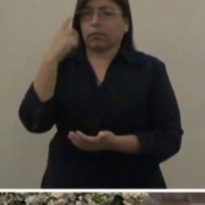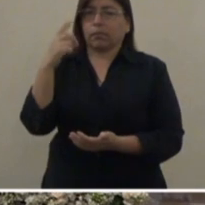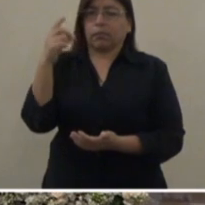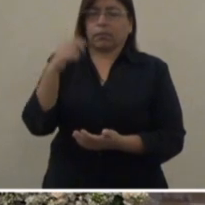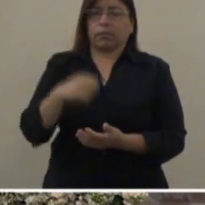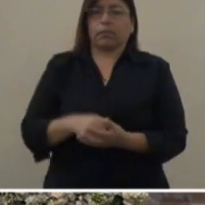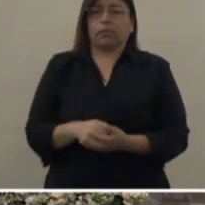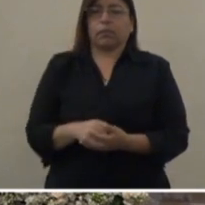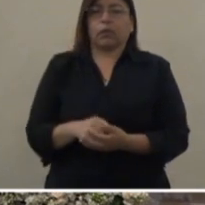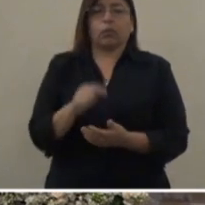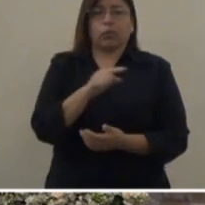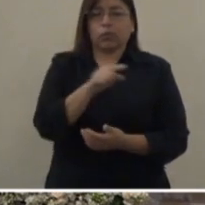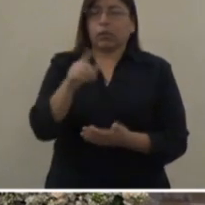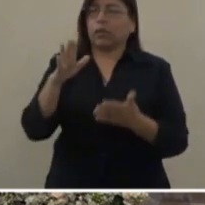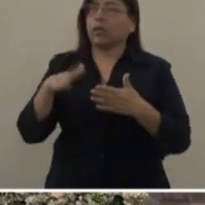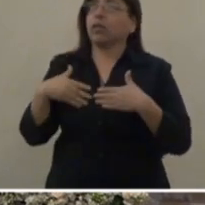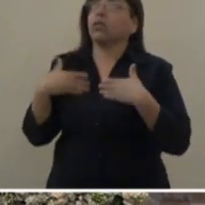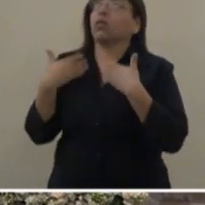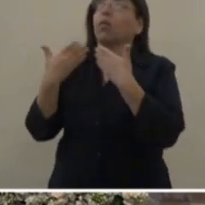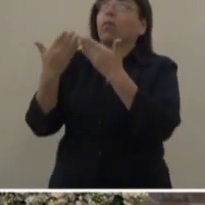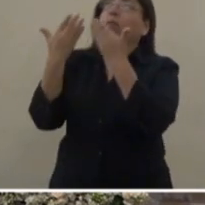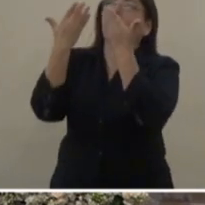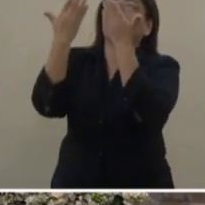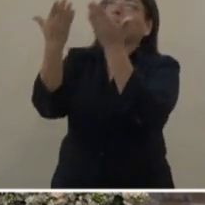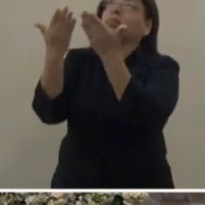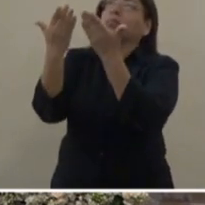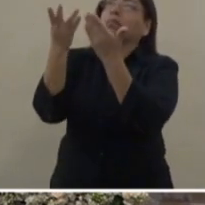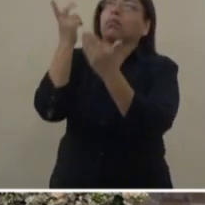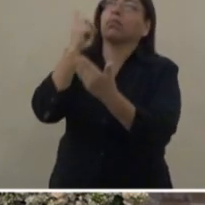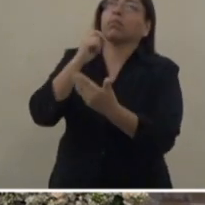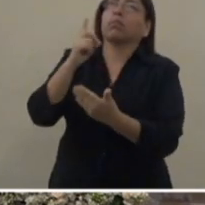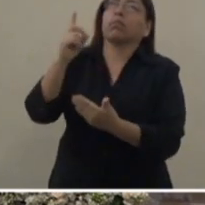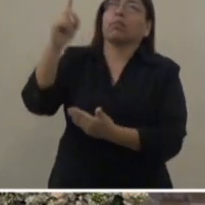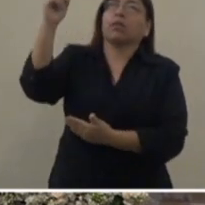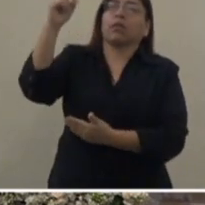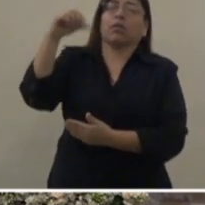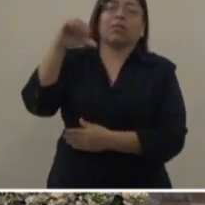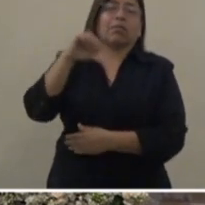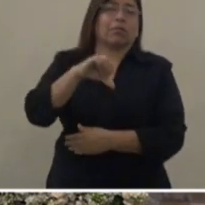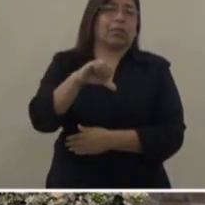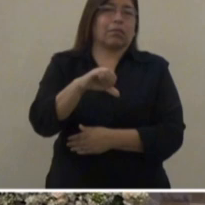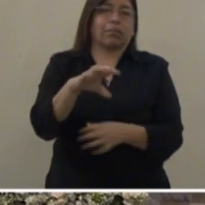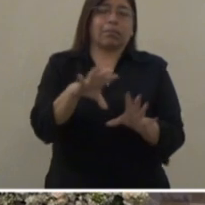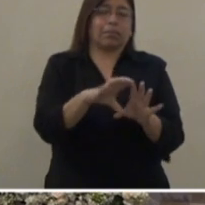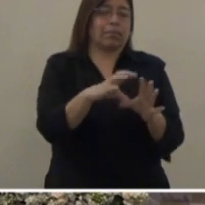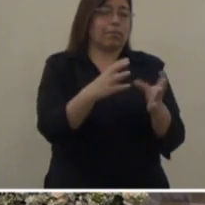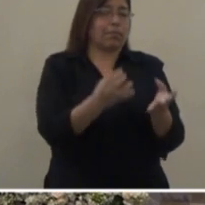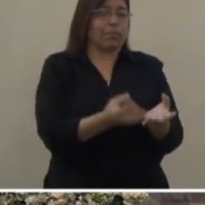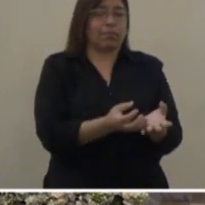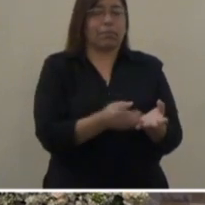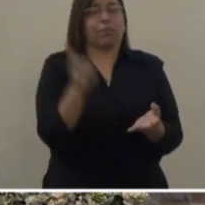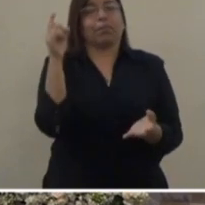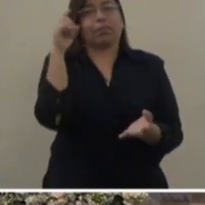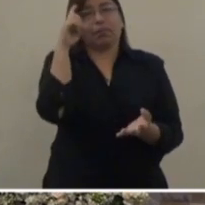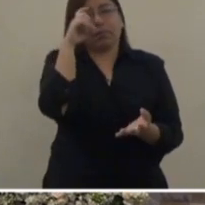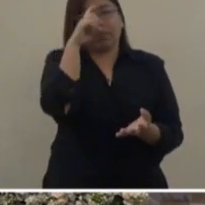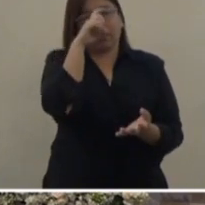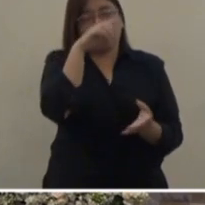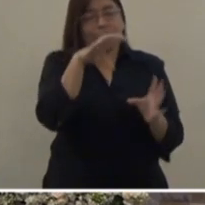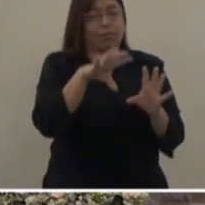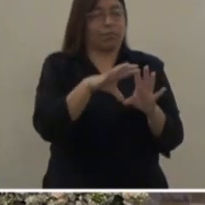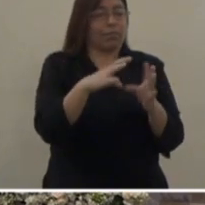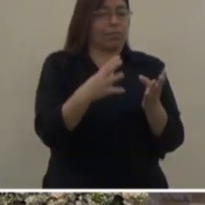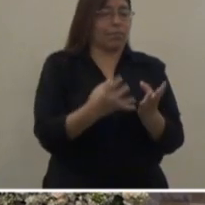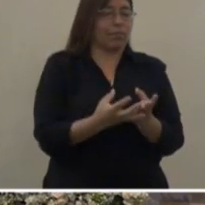Él, puede triunfar en este mundo tan complicado, de tantos